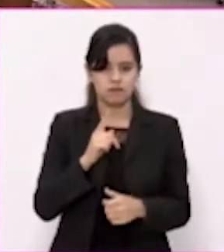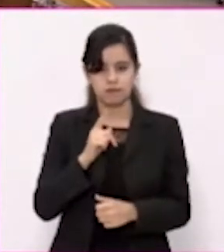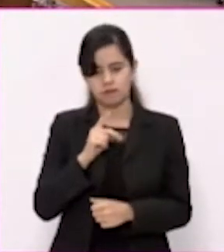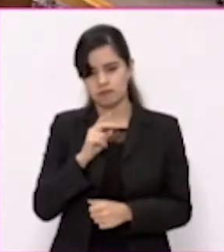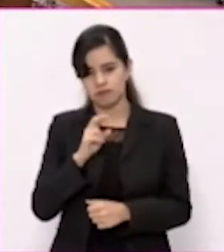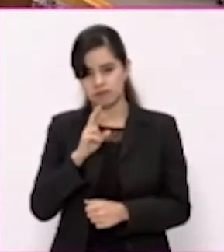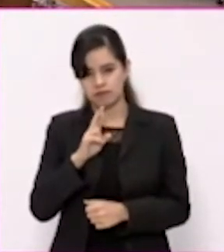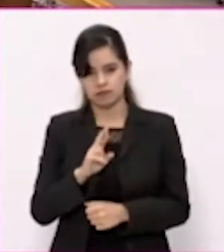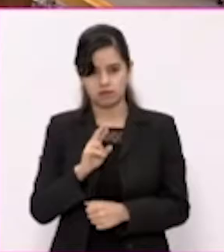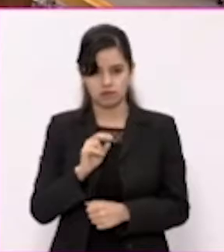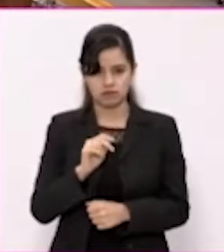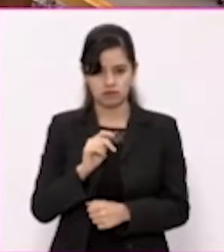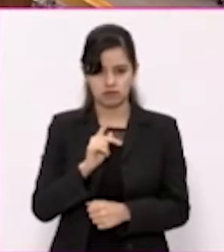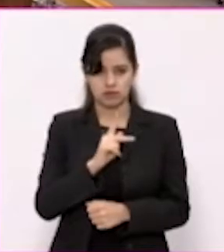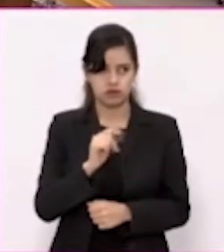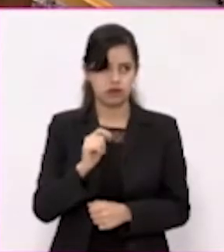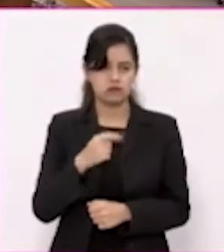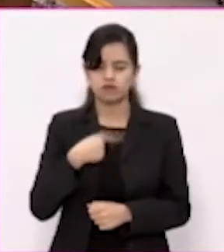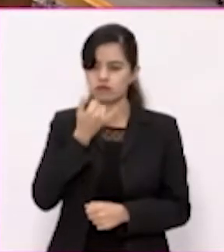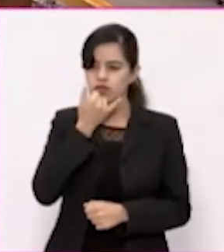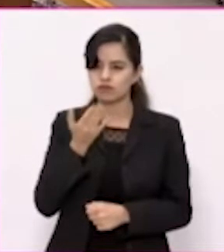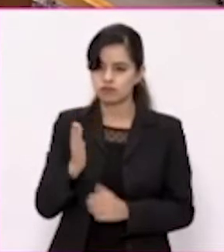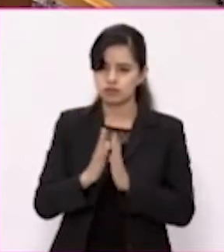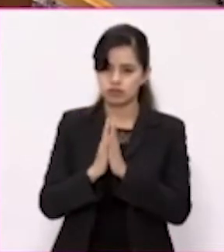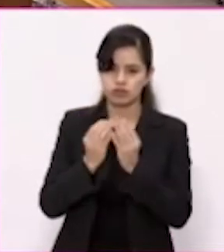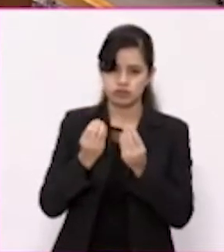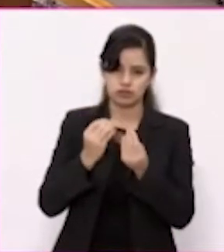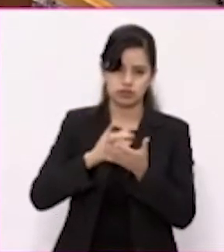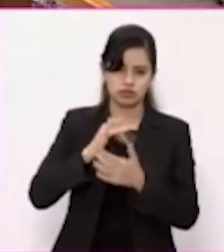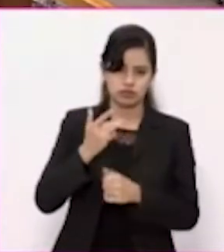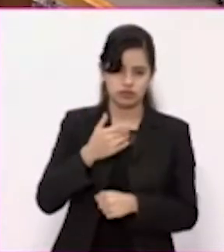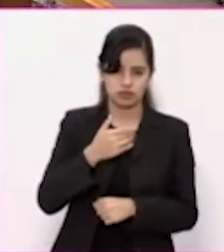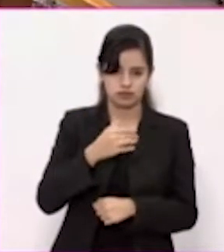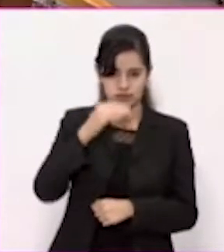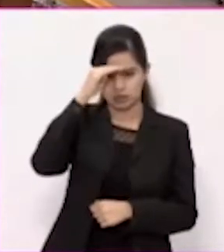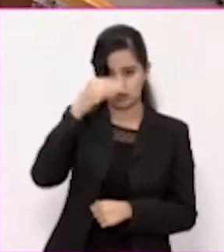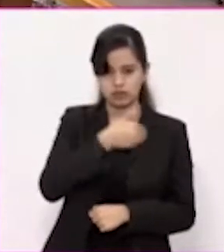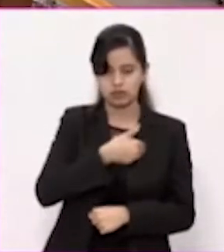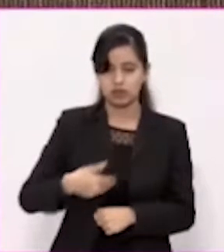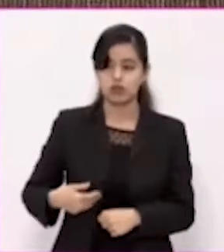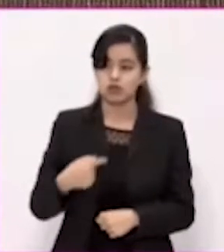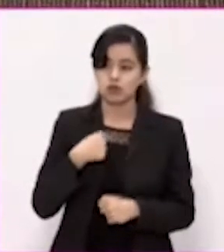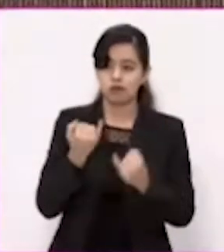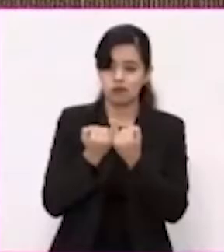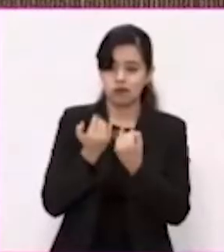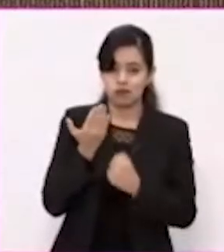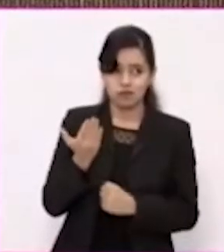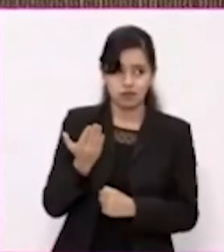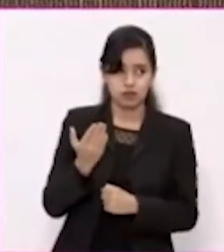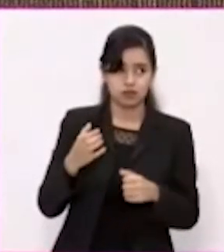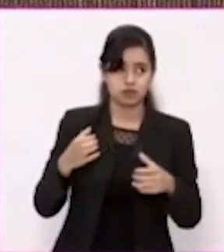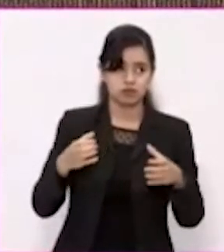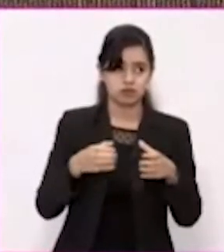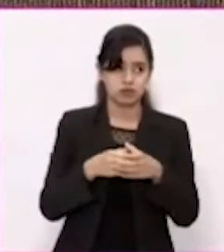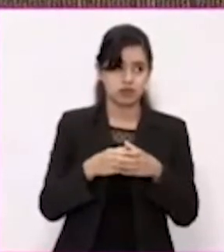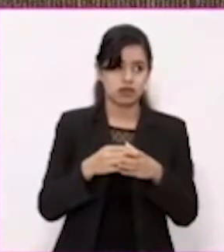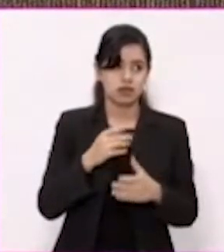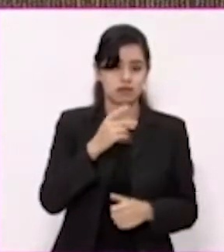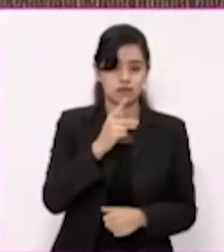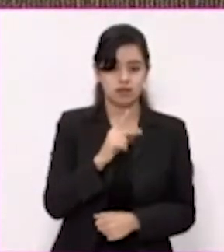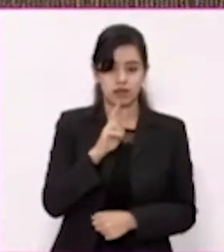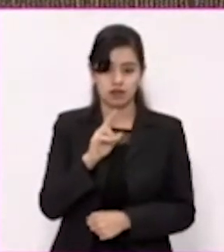Democrática. Muchas gracias, señor presidente. Yo le pediría igualmente a nombre del Partido de la Revolución